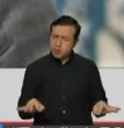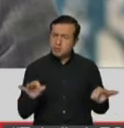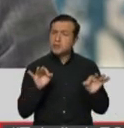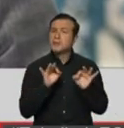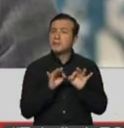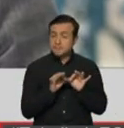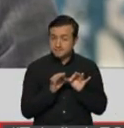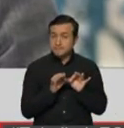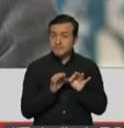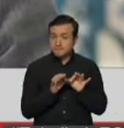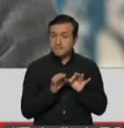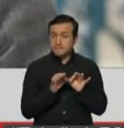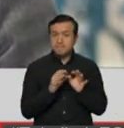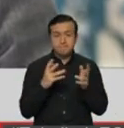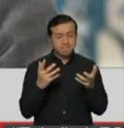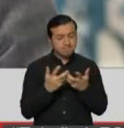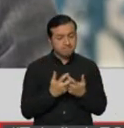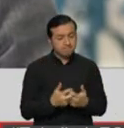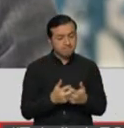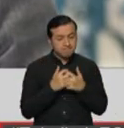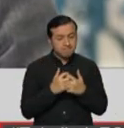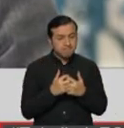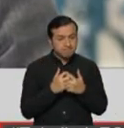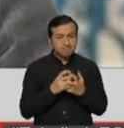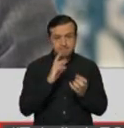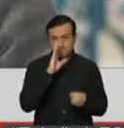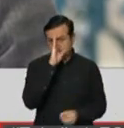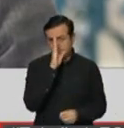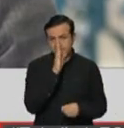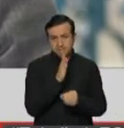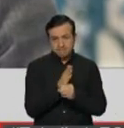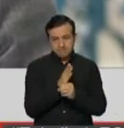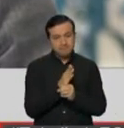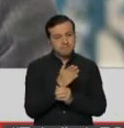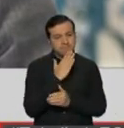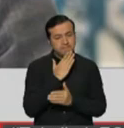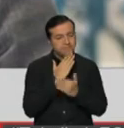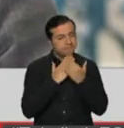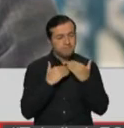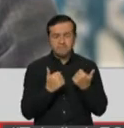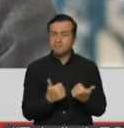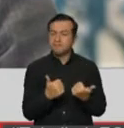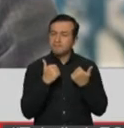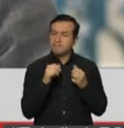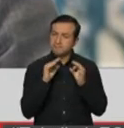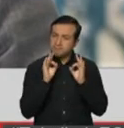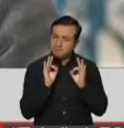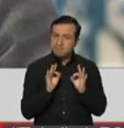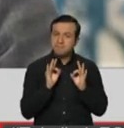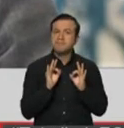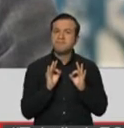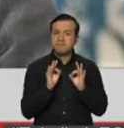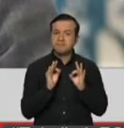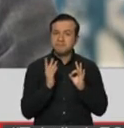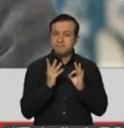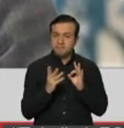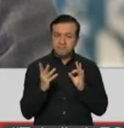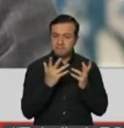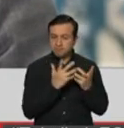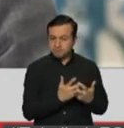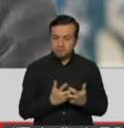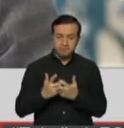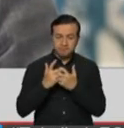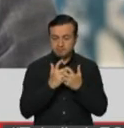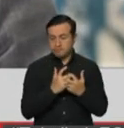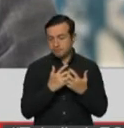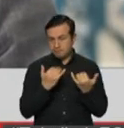Nos reúne un propósito loable, que reclama la unión universal en